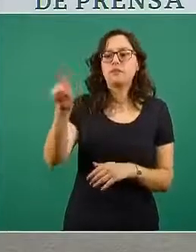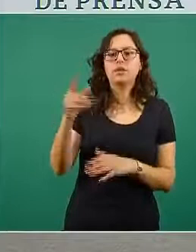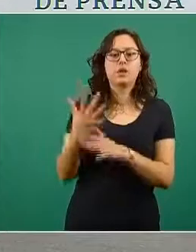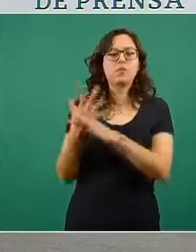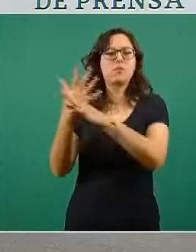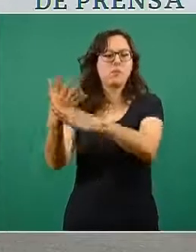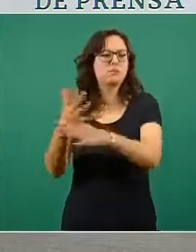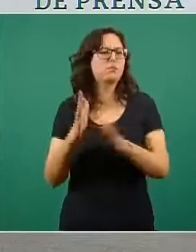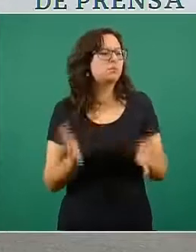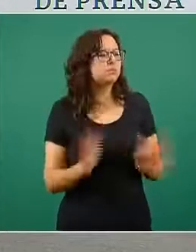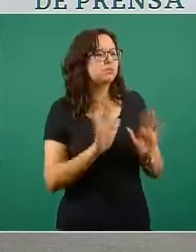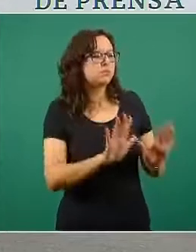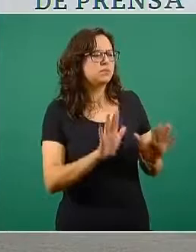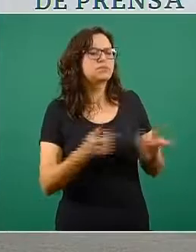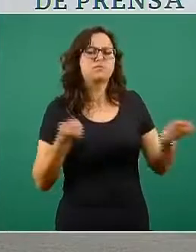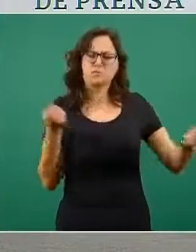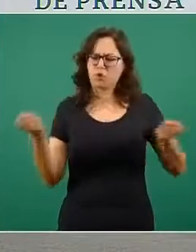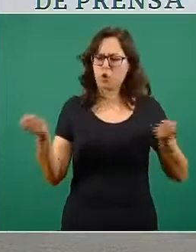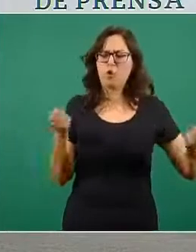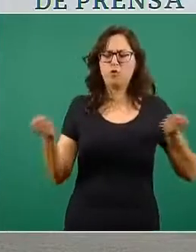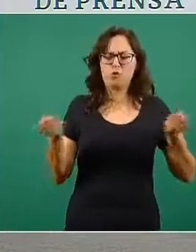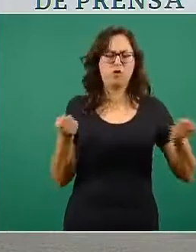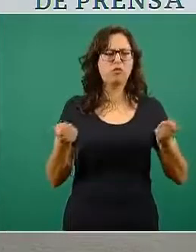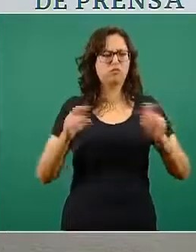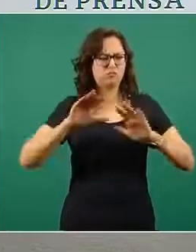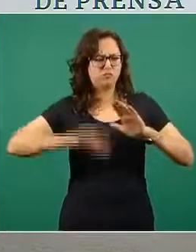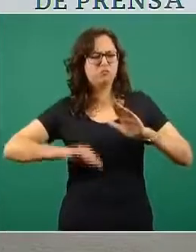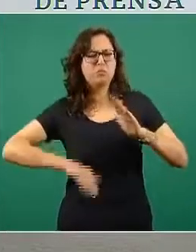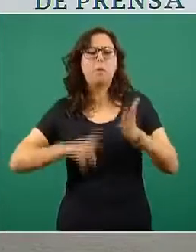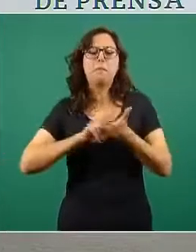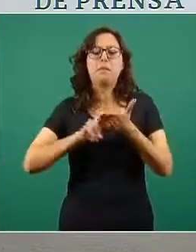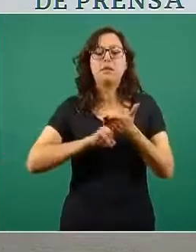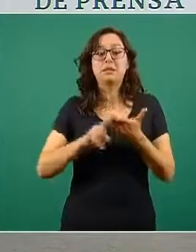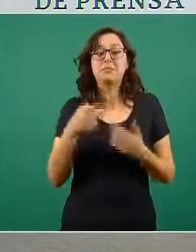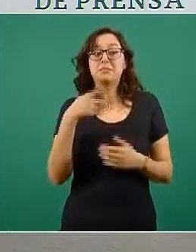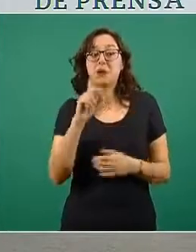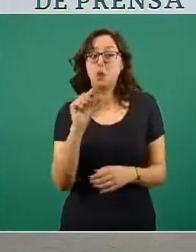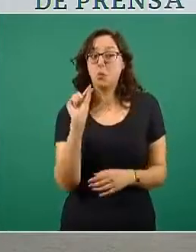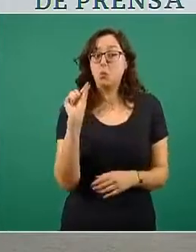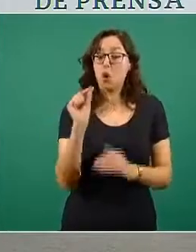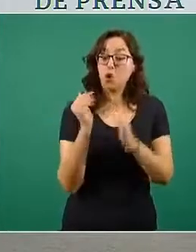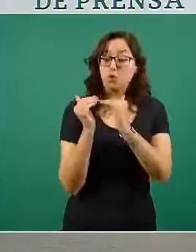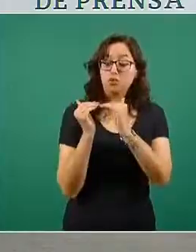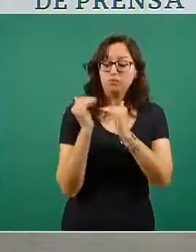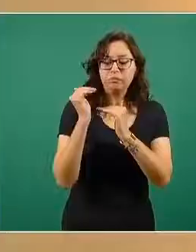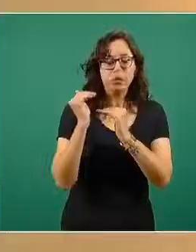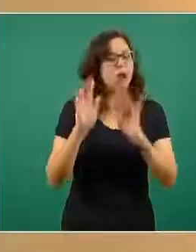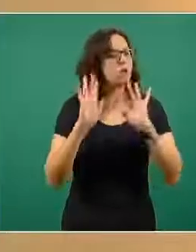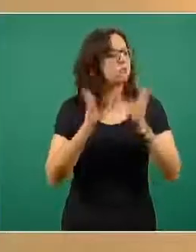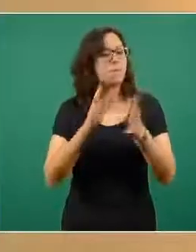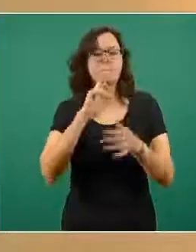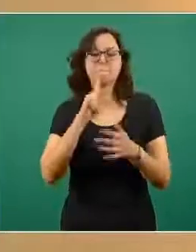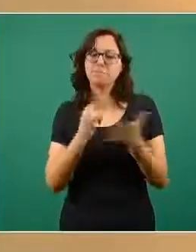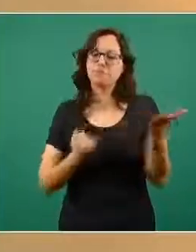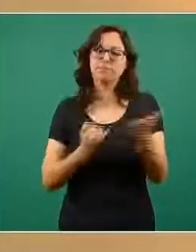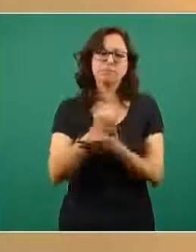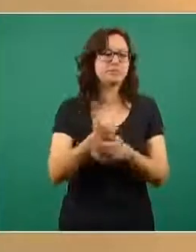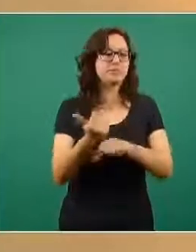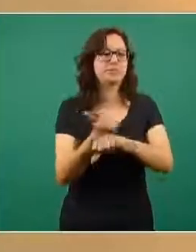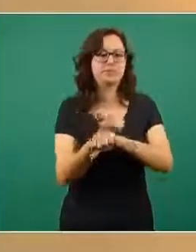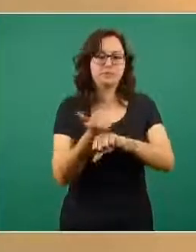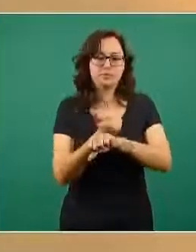están trabajando para seguir manteniendo los niveles más bajos de riesgo. La población tiene que también